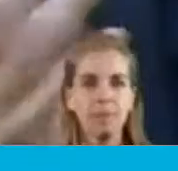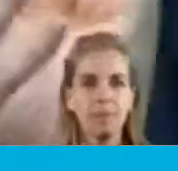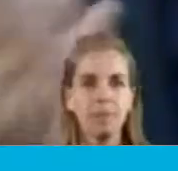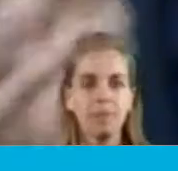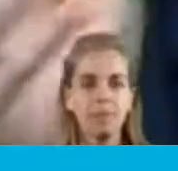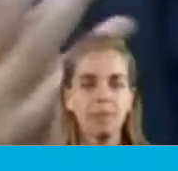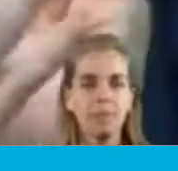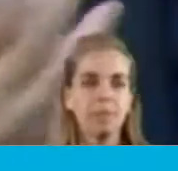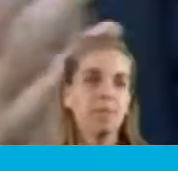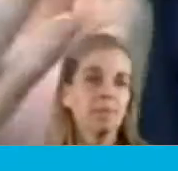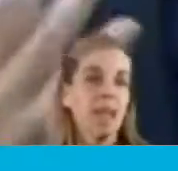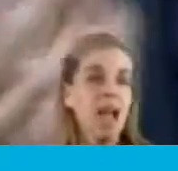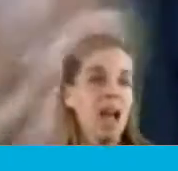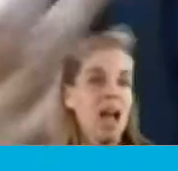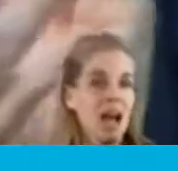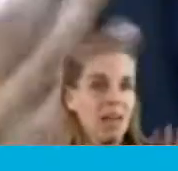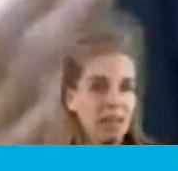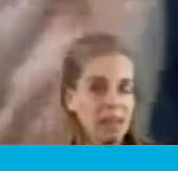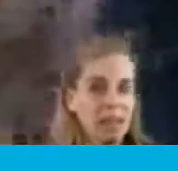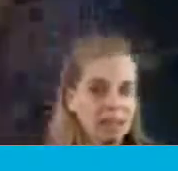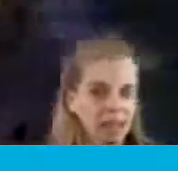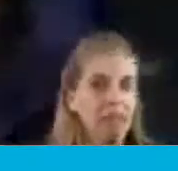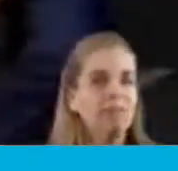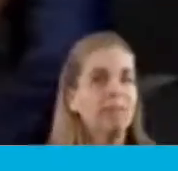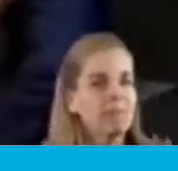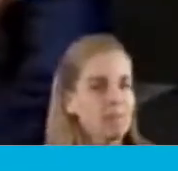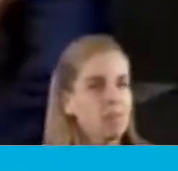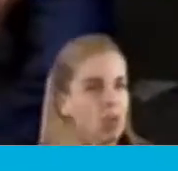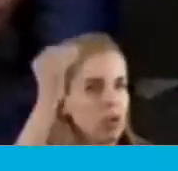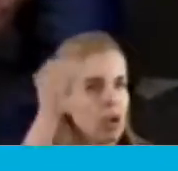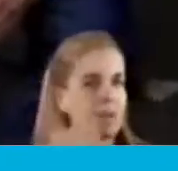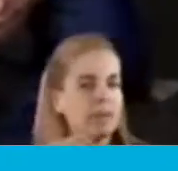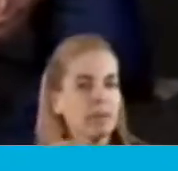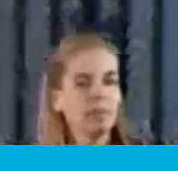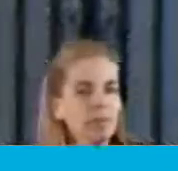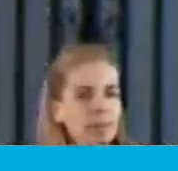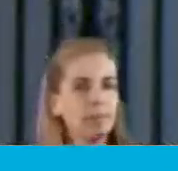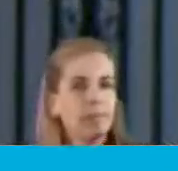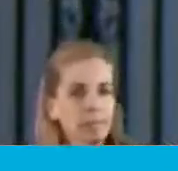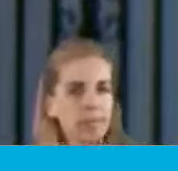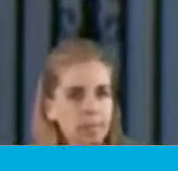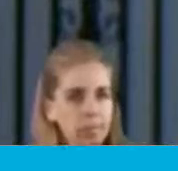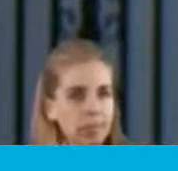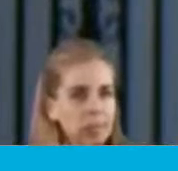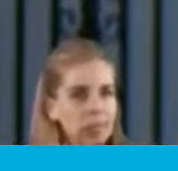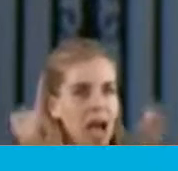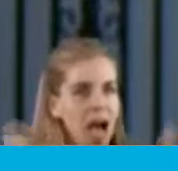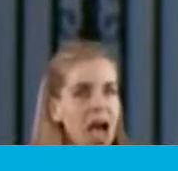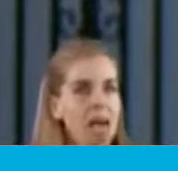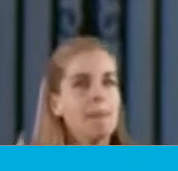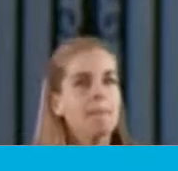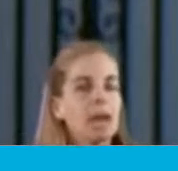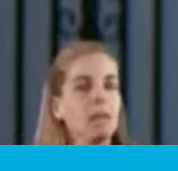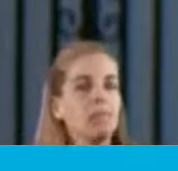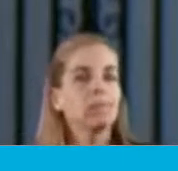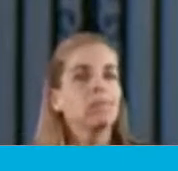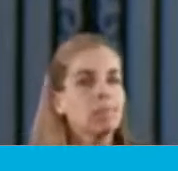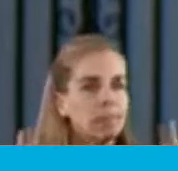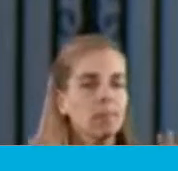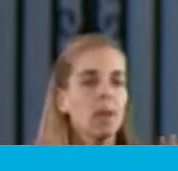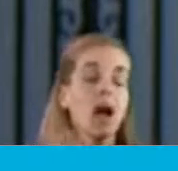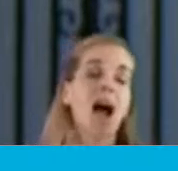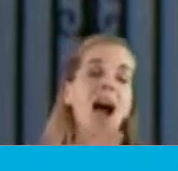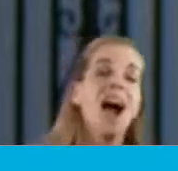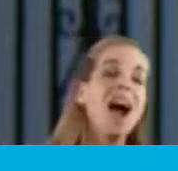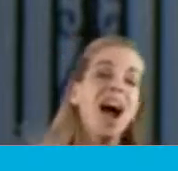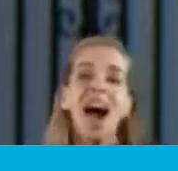A veces los muros se levantan silenciosos. Otras veces los muros se levantan